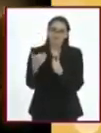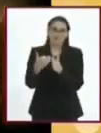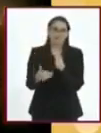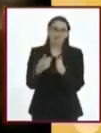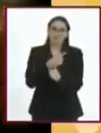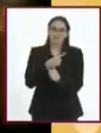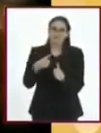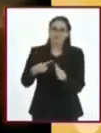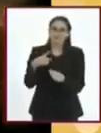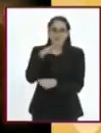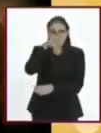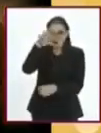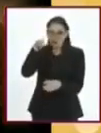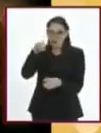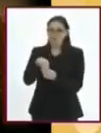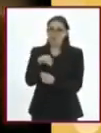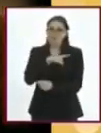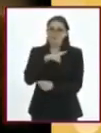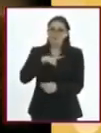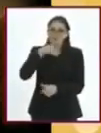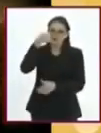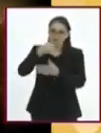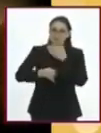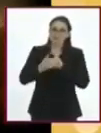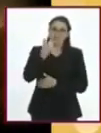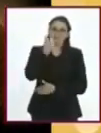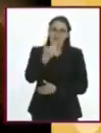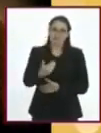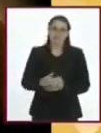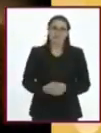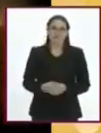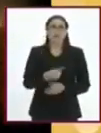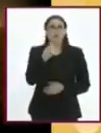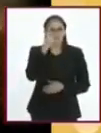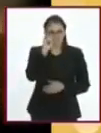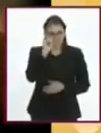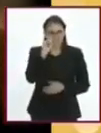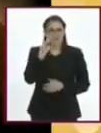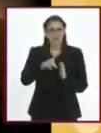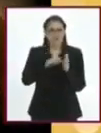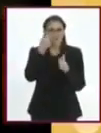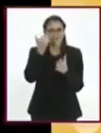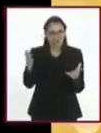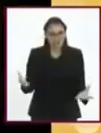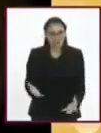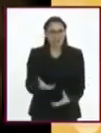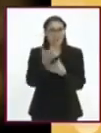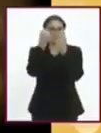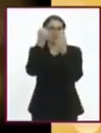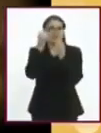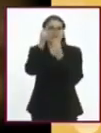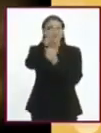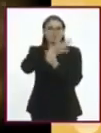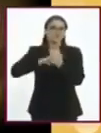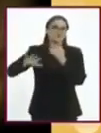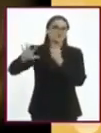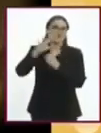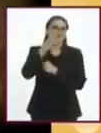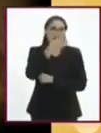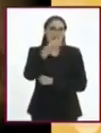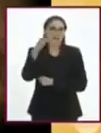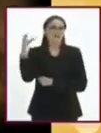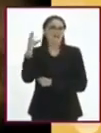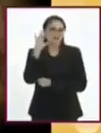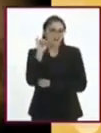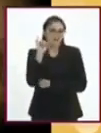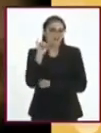política mexicana. Por una parte, sí tratar de revitalizar el campo, quizá una política de